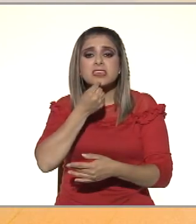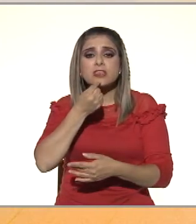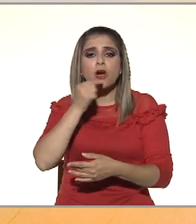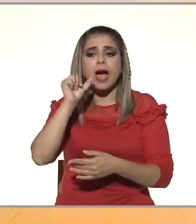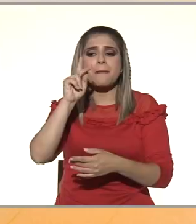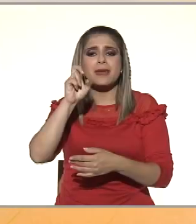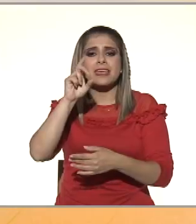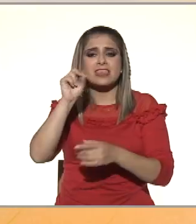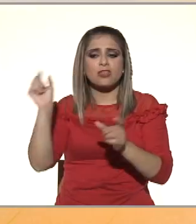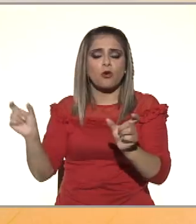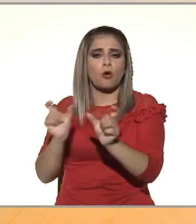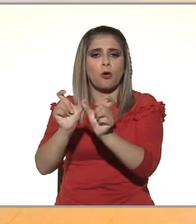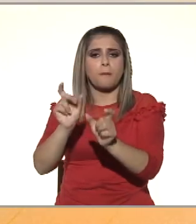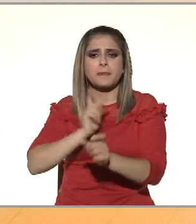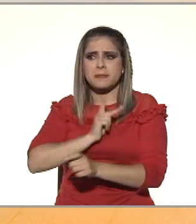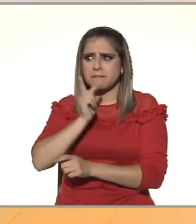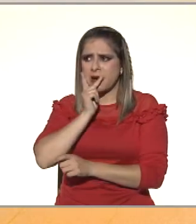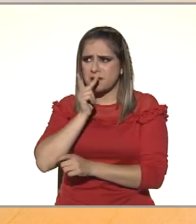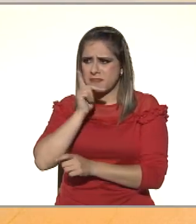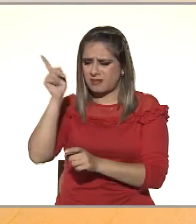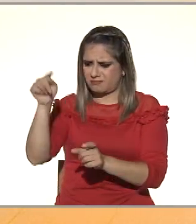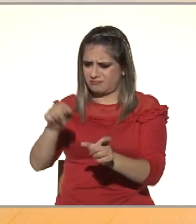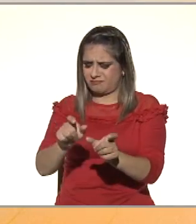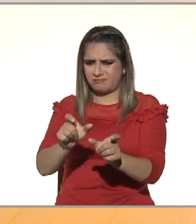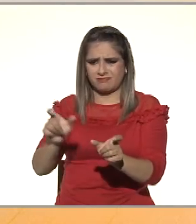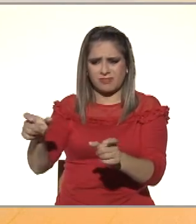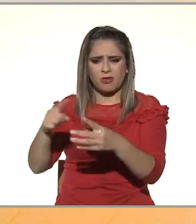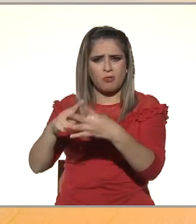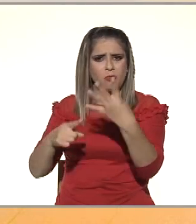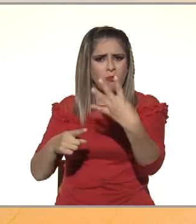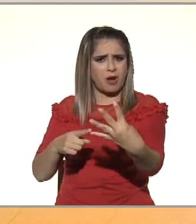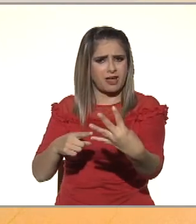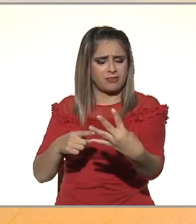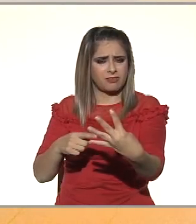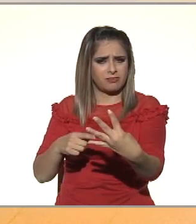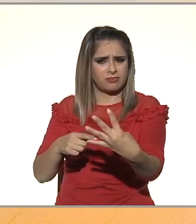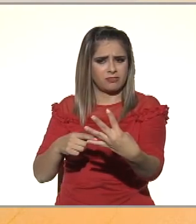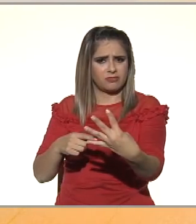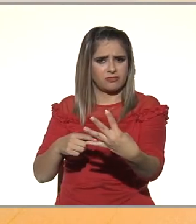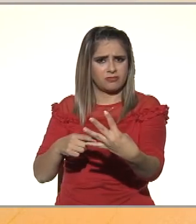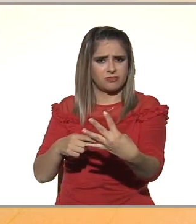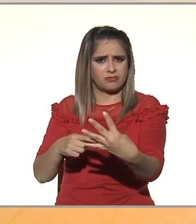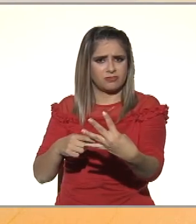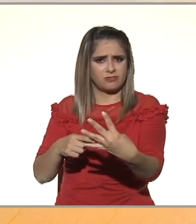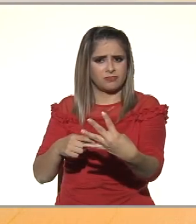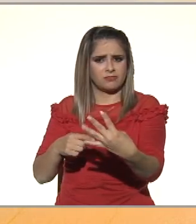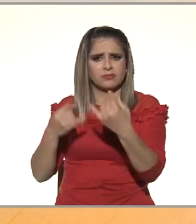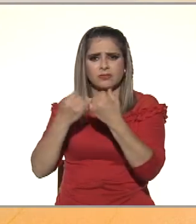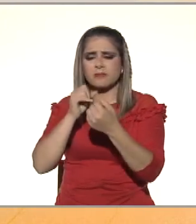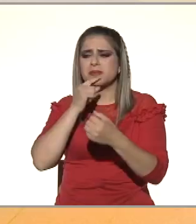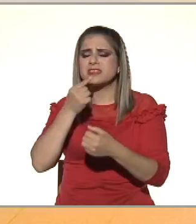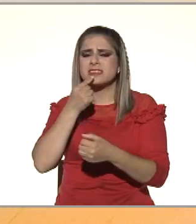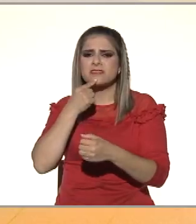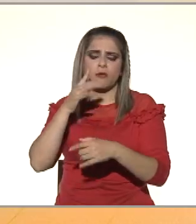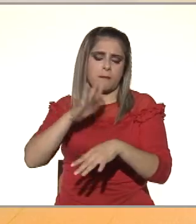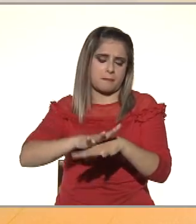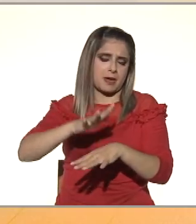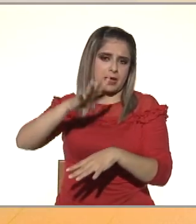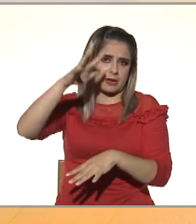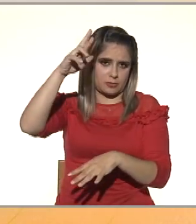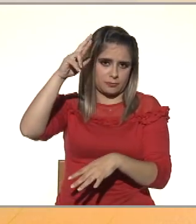de mi papá y eran estos como 4 niños, incluso niños más grandes